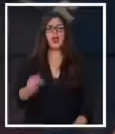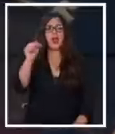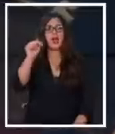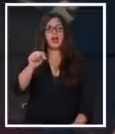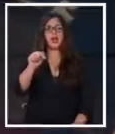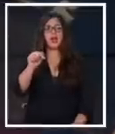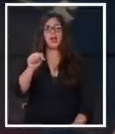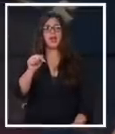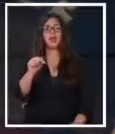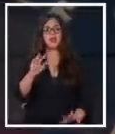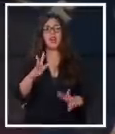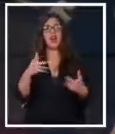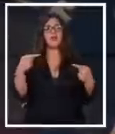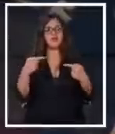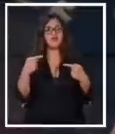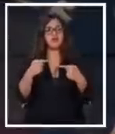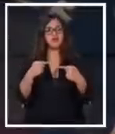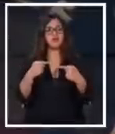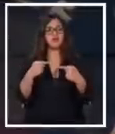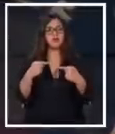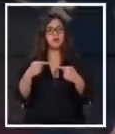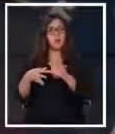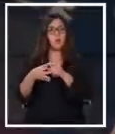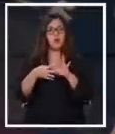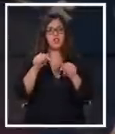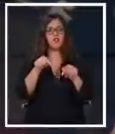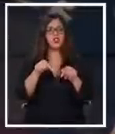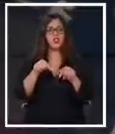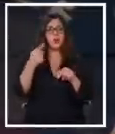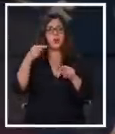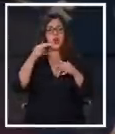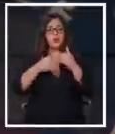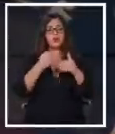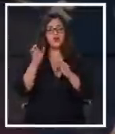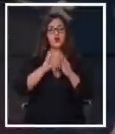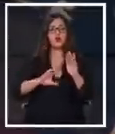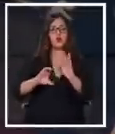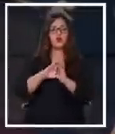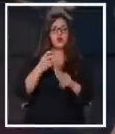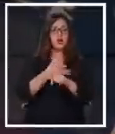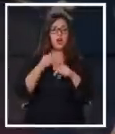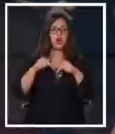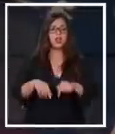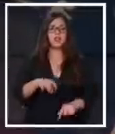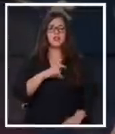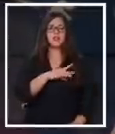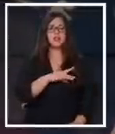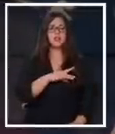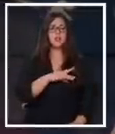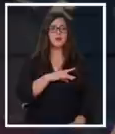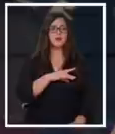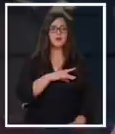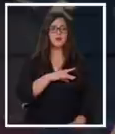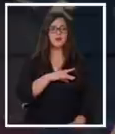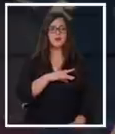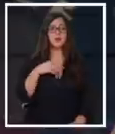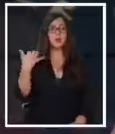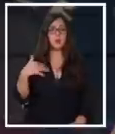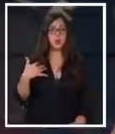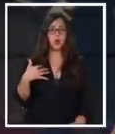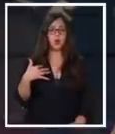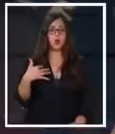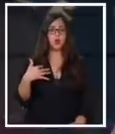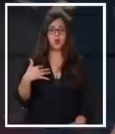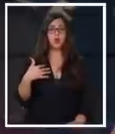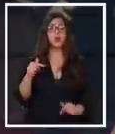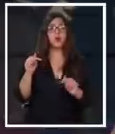y quiero ser muy claro yo creo que el proceso constituyente que estamos teniendo hoy día en chile es valioso en sí mismo y